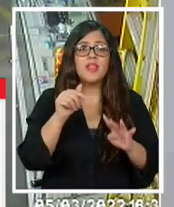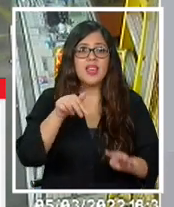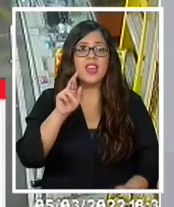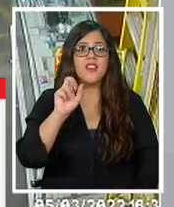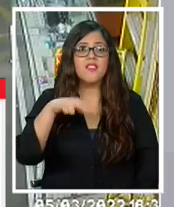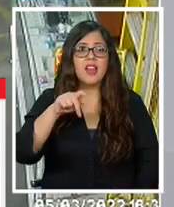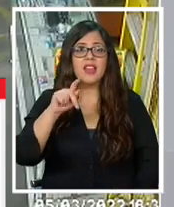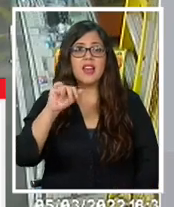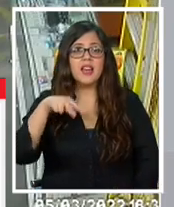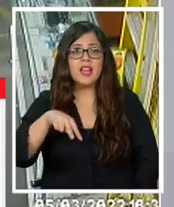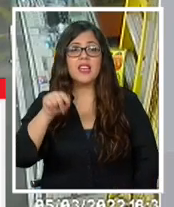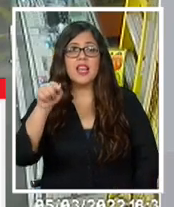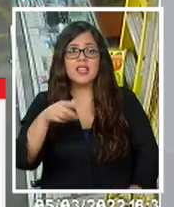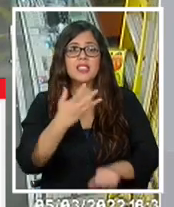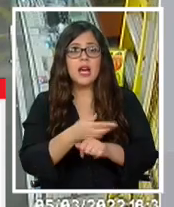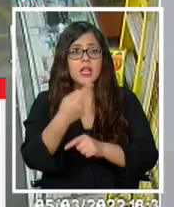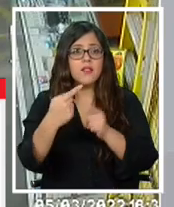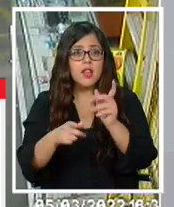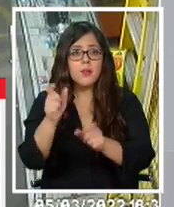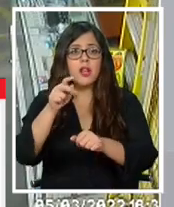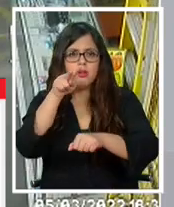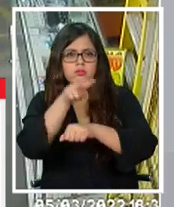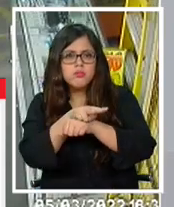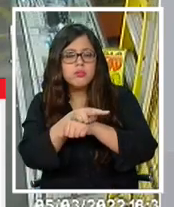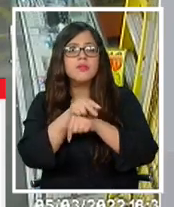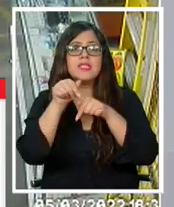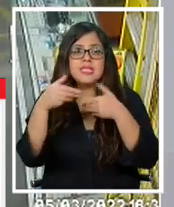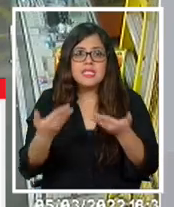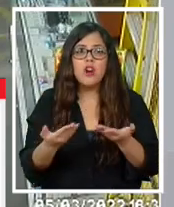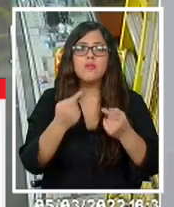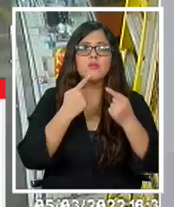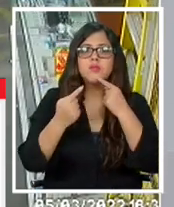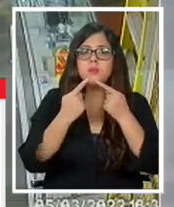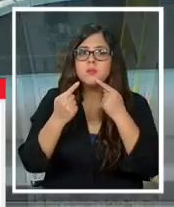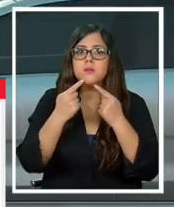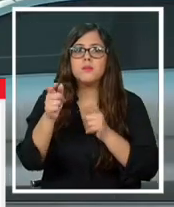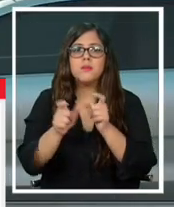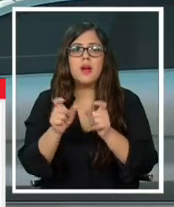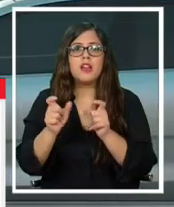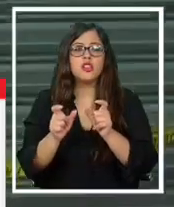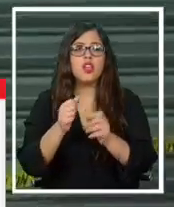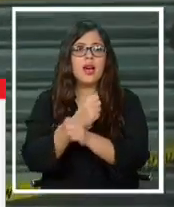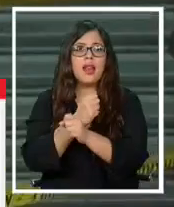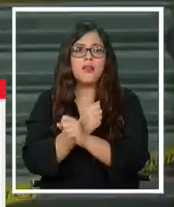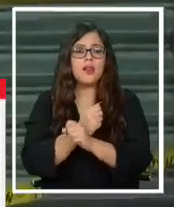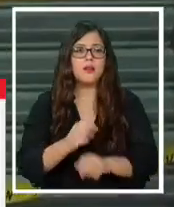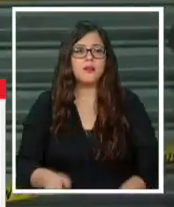Franklin. Efectivamente, hay diferentes testigos del hecho y se encuentran siendo padronados por personal especializado.